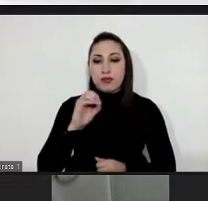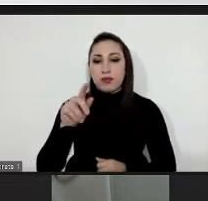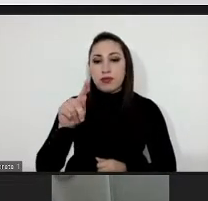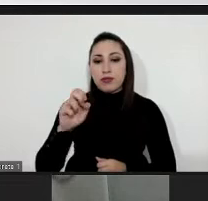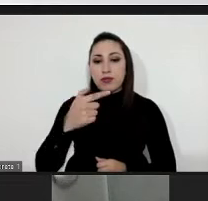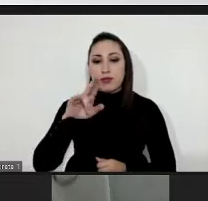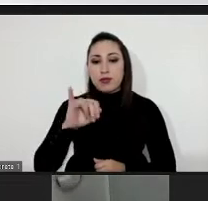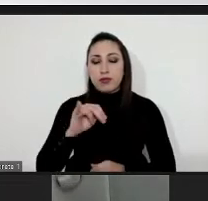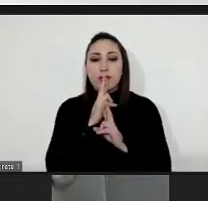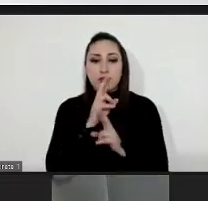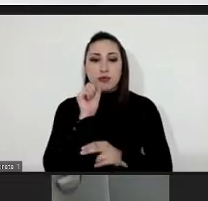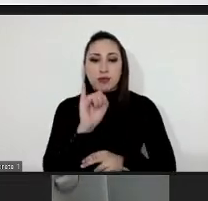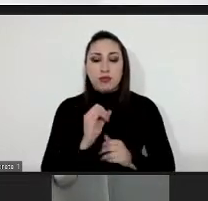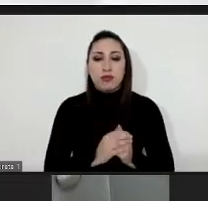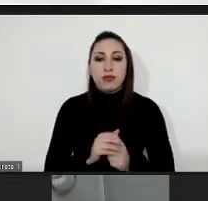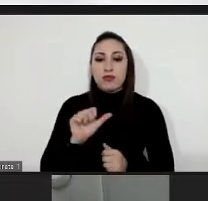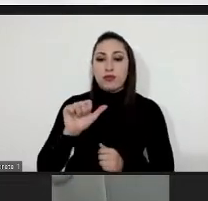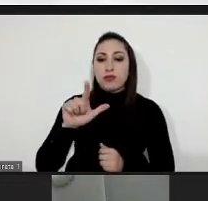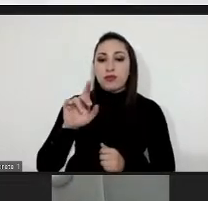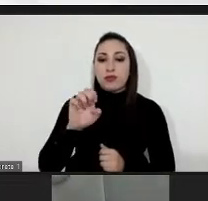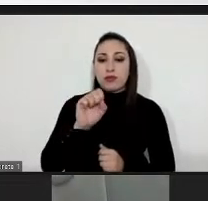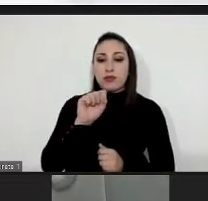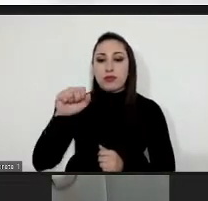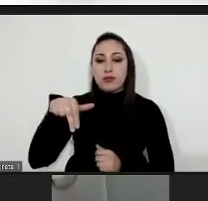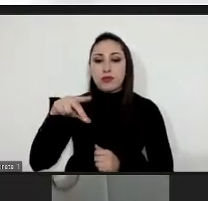favor. Alessandra Rojo de la Vega.